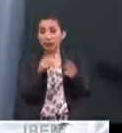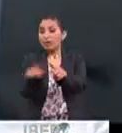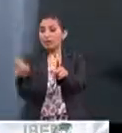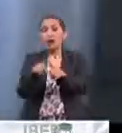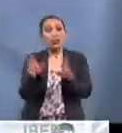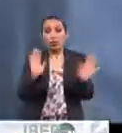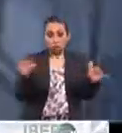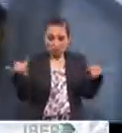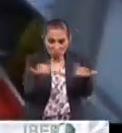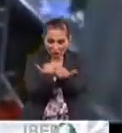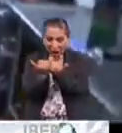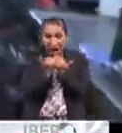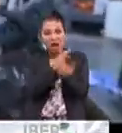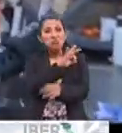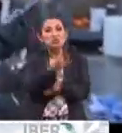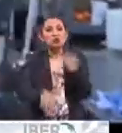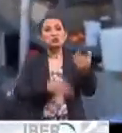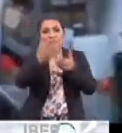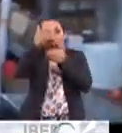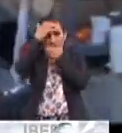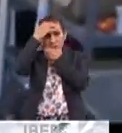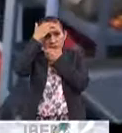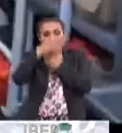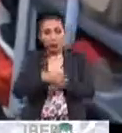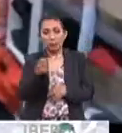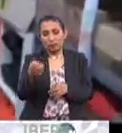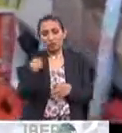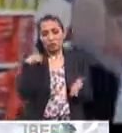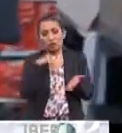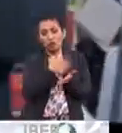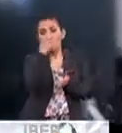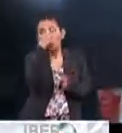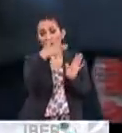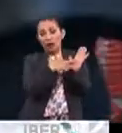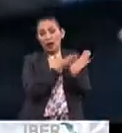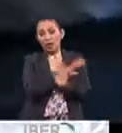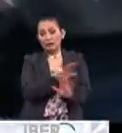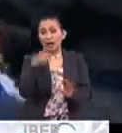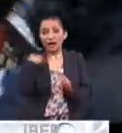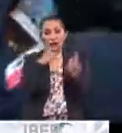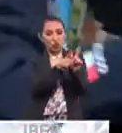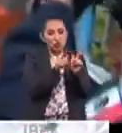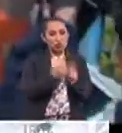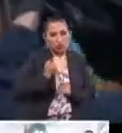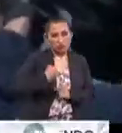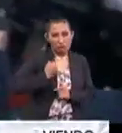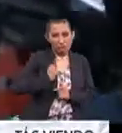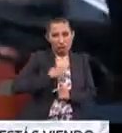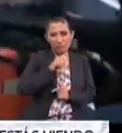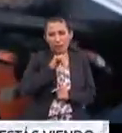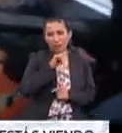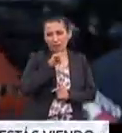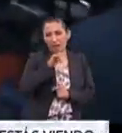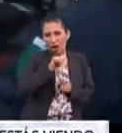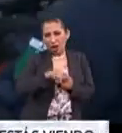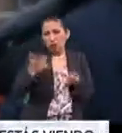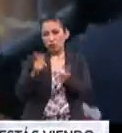perseguir a los terroristas, por lo que establecer un criterio en donde se sume al pandillerismo y al crimen organizado, en este